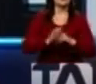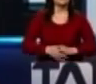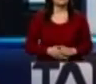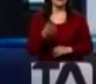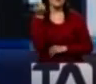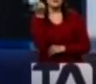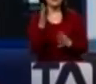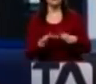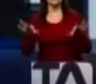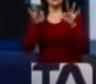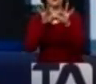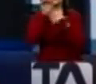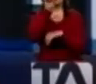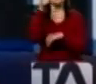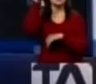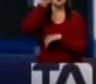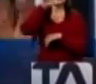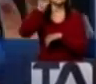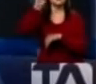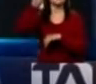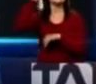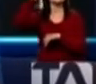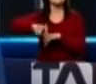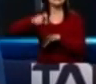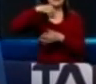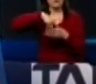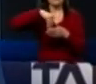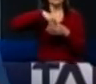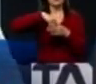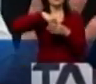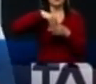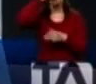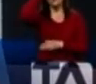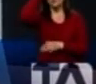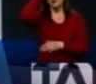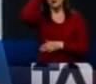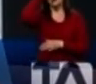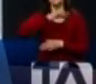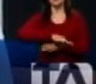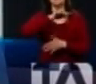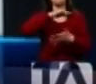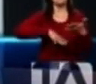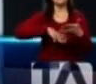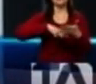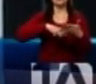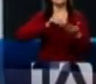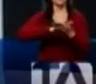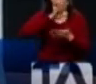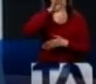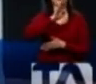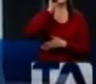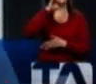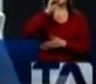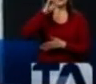es importante. Necesitamos 1,5 millones de euros en un hospital de Barcelona, en Vallebrón, y en el hospital de la Candelaria, en Tenerife. 2 proyectos de